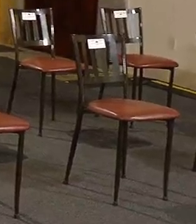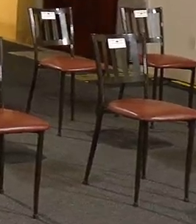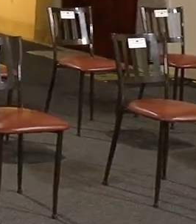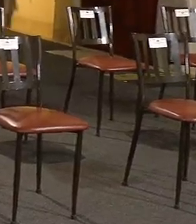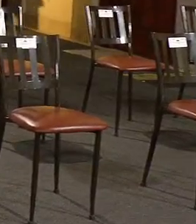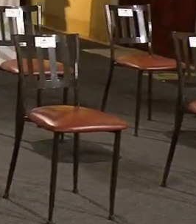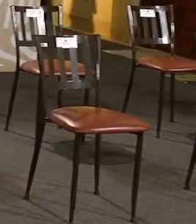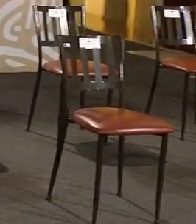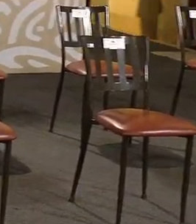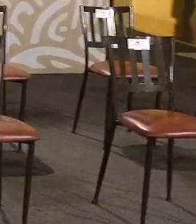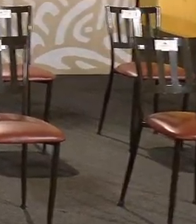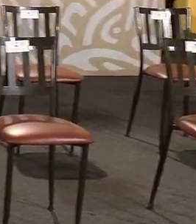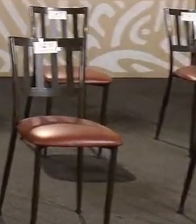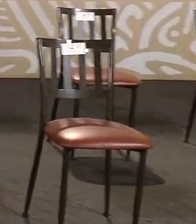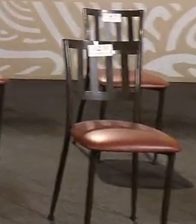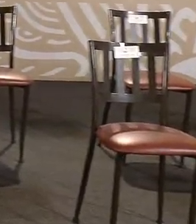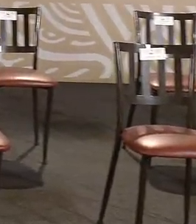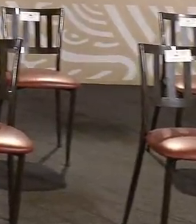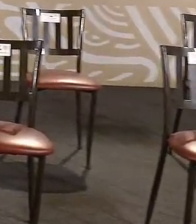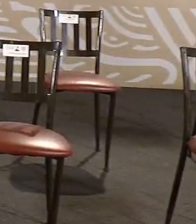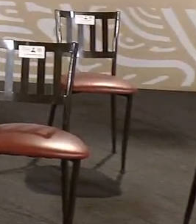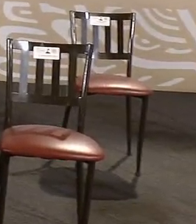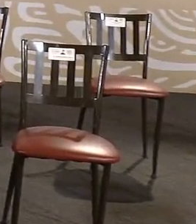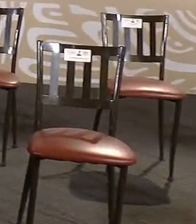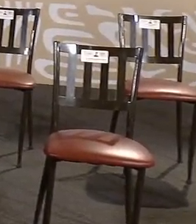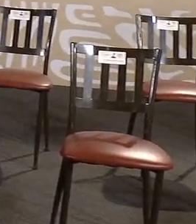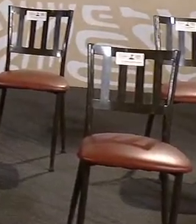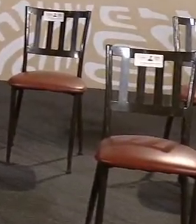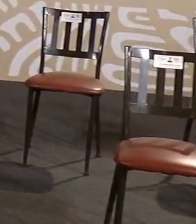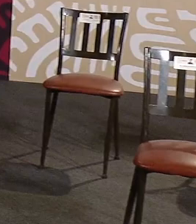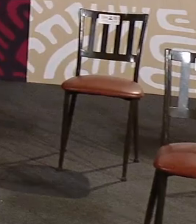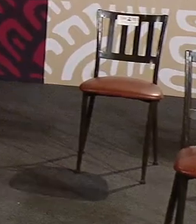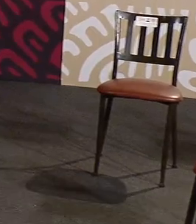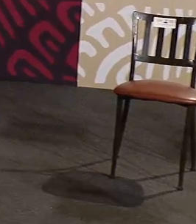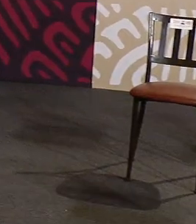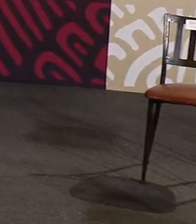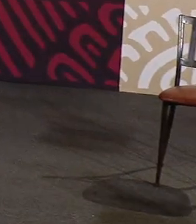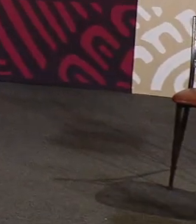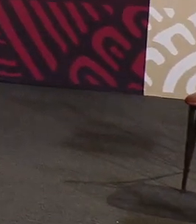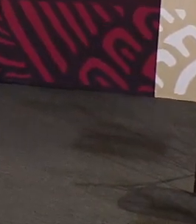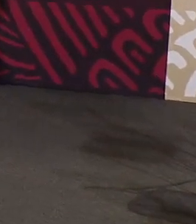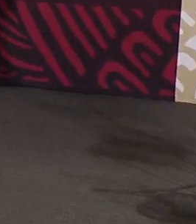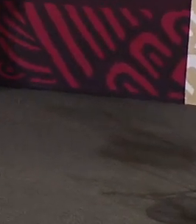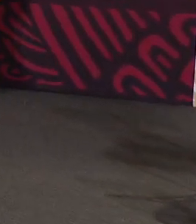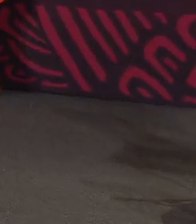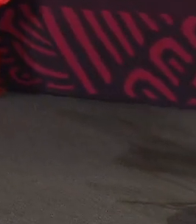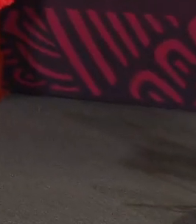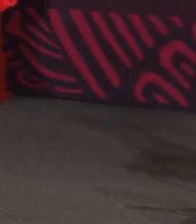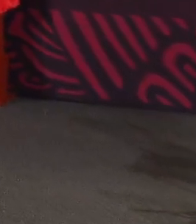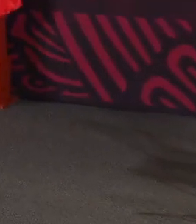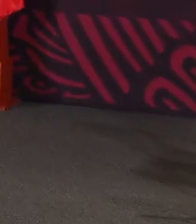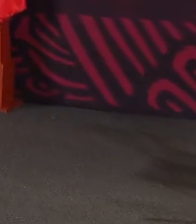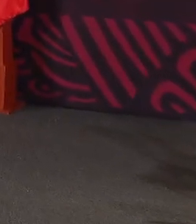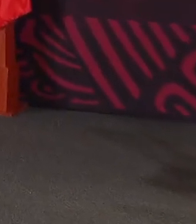Buenos días. Buenos días, presidente. Su señoría, Matatero Terolán.